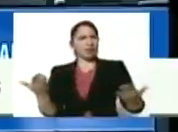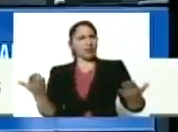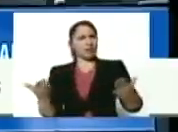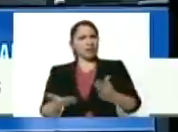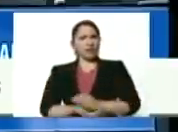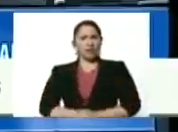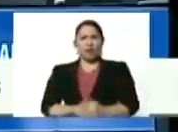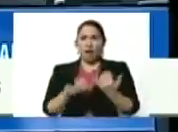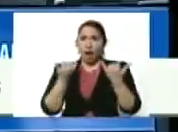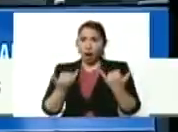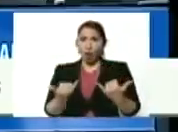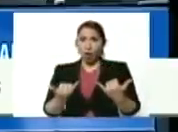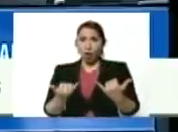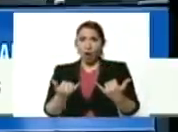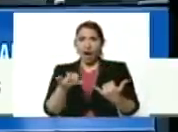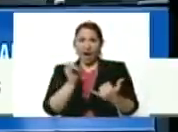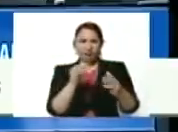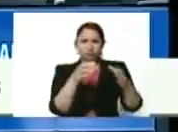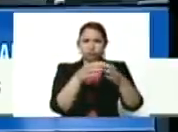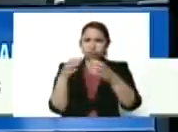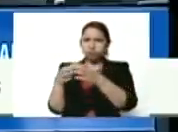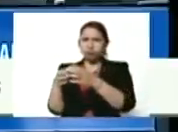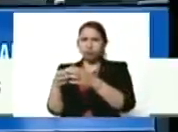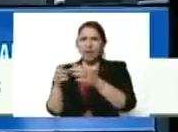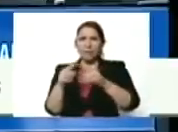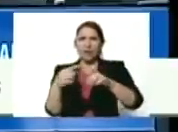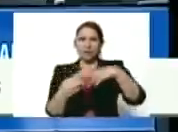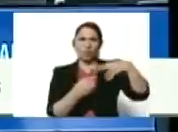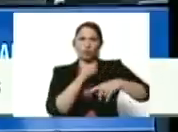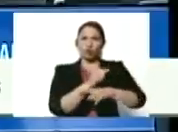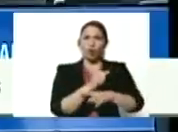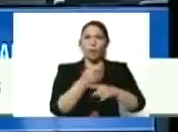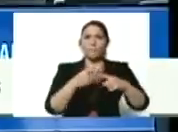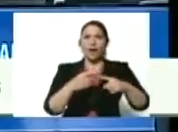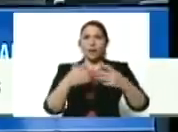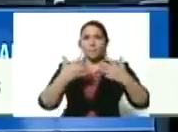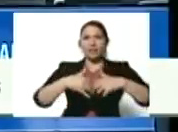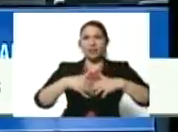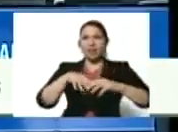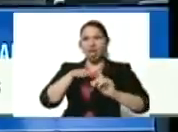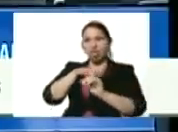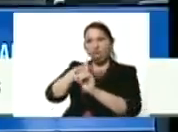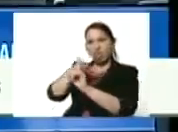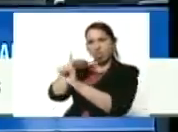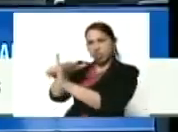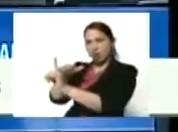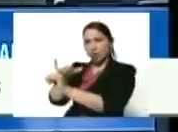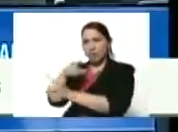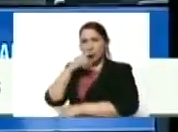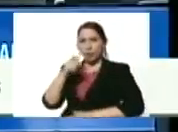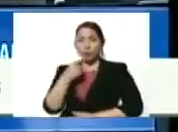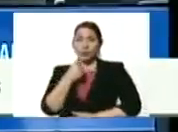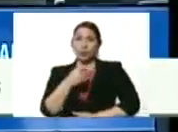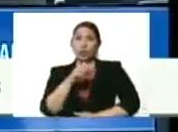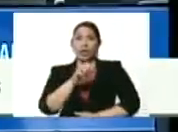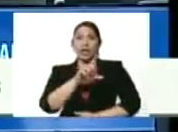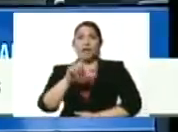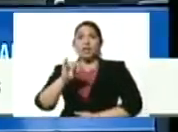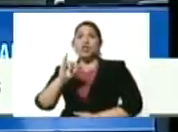Ahora consiguen sectores que dicen ser de izquierda para que también lancen sus baterías contra Maduro, como lo dijo Elio Abraham hace un